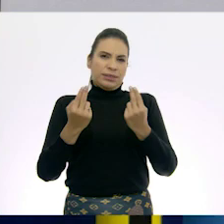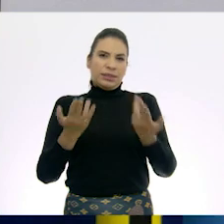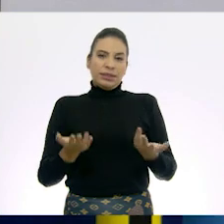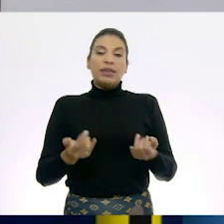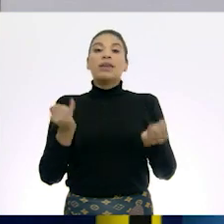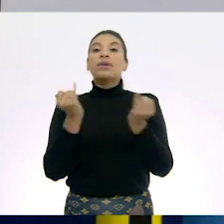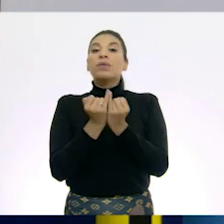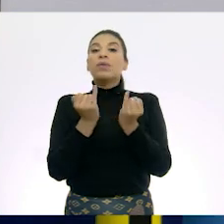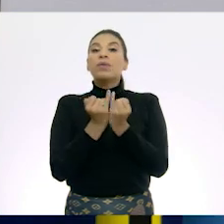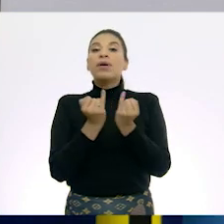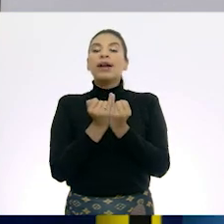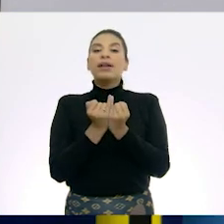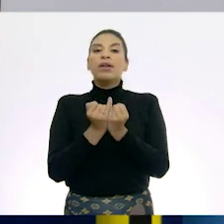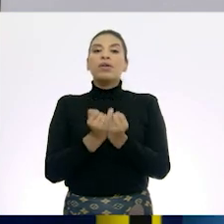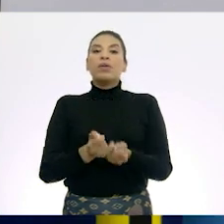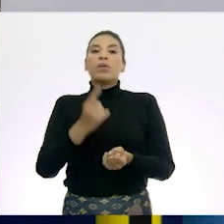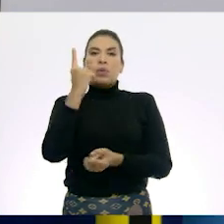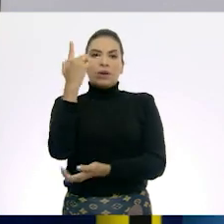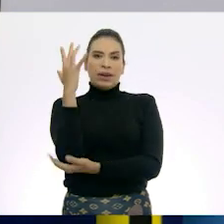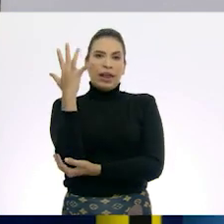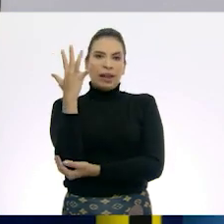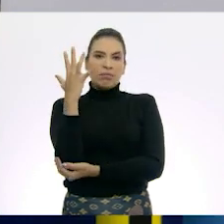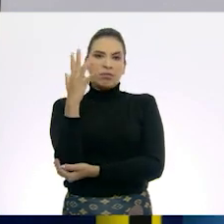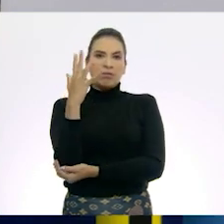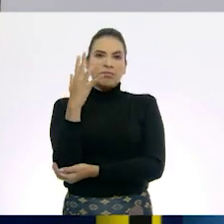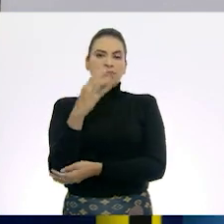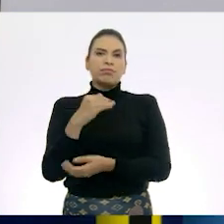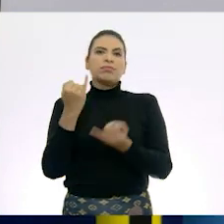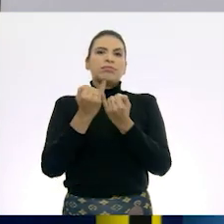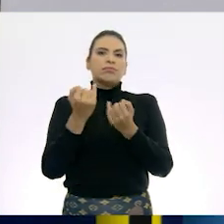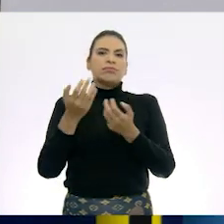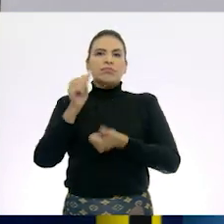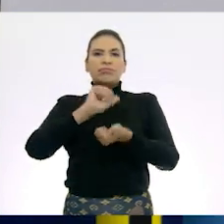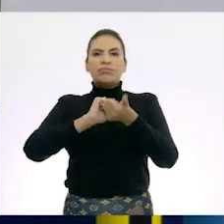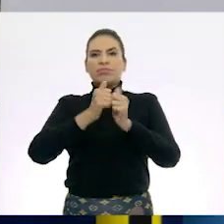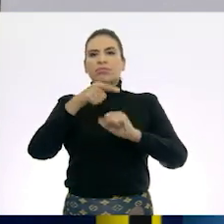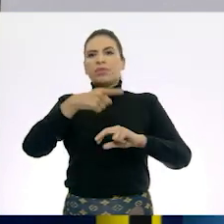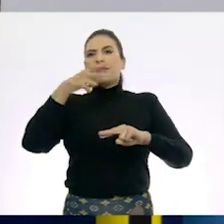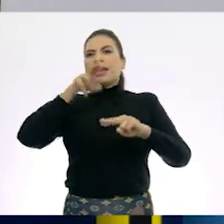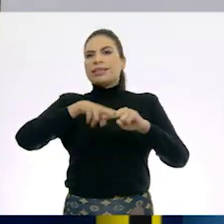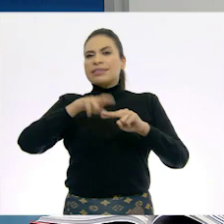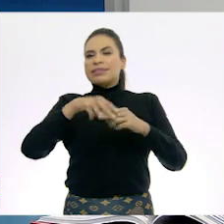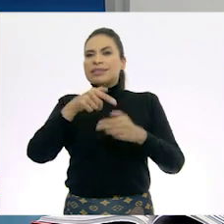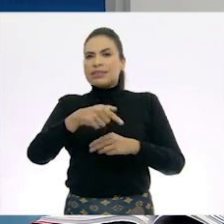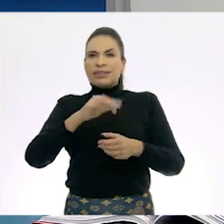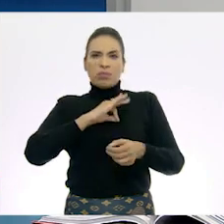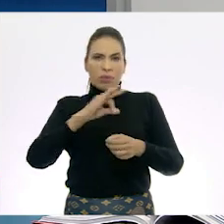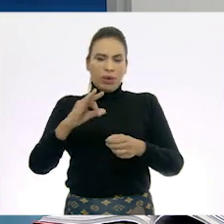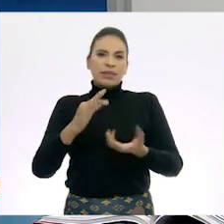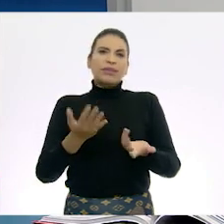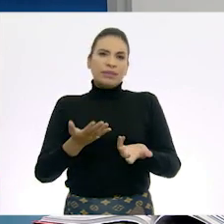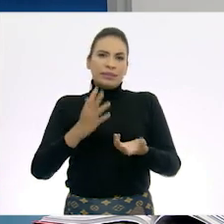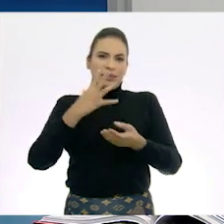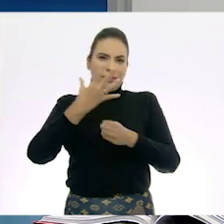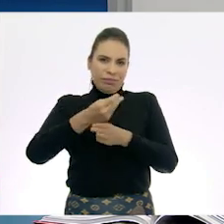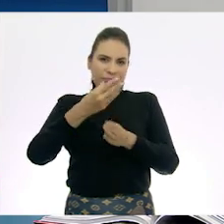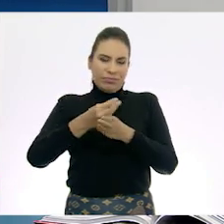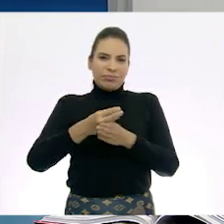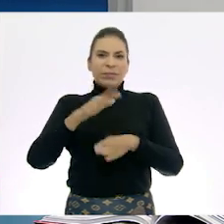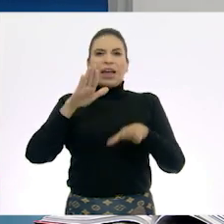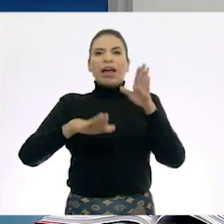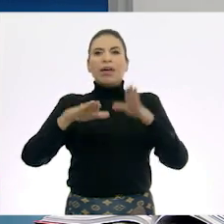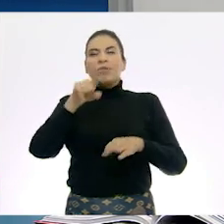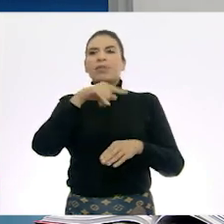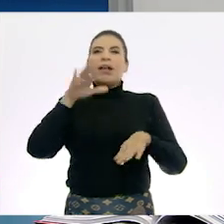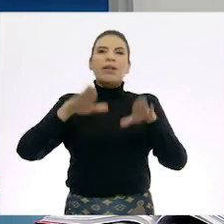y también de cómo de un árbol derivó hasta una silla. Sí. Sí, así es. Nosotros realmente pocas veces